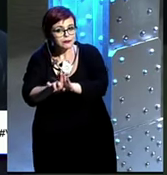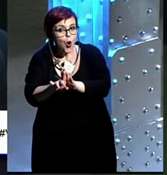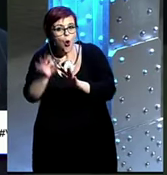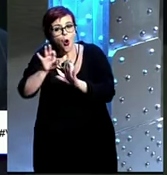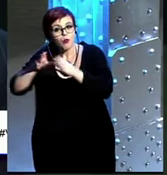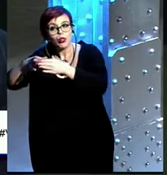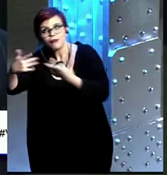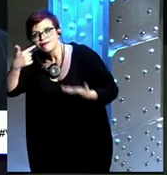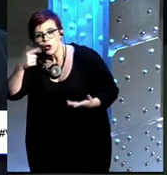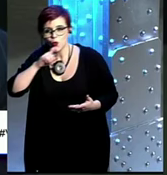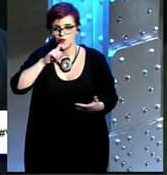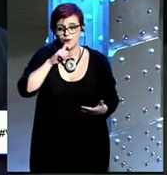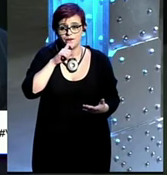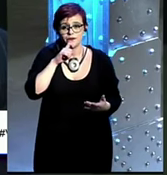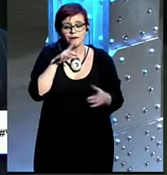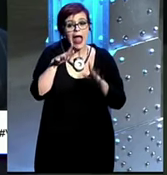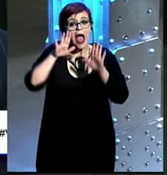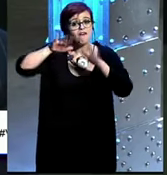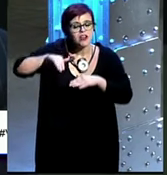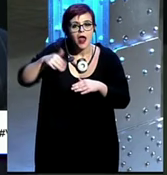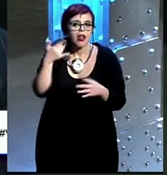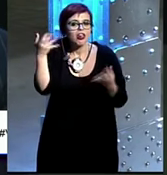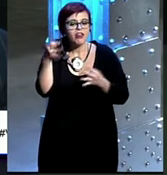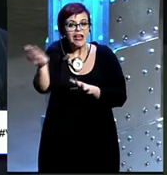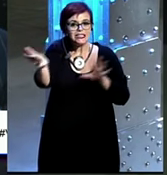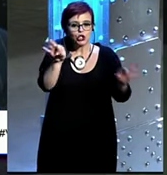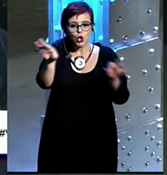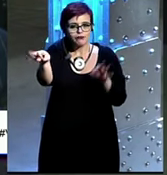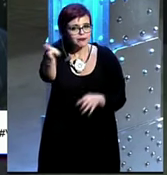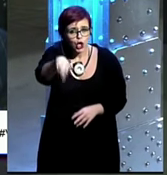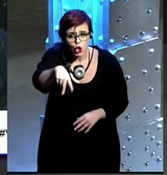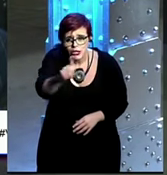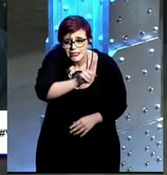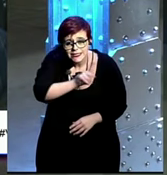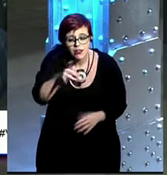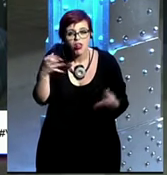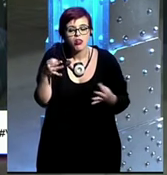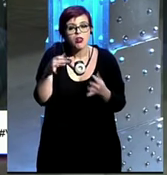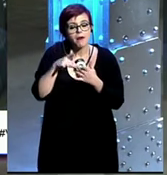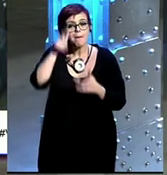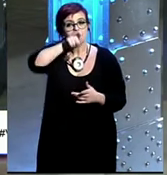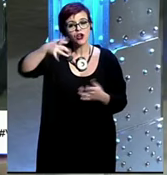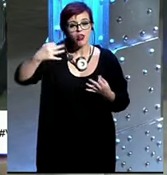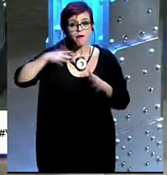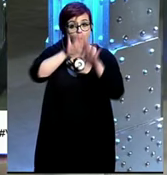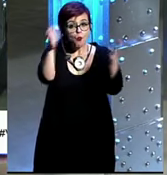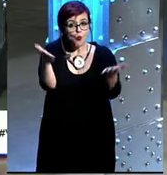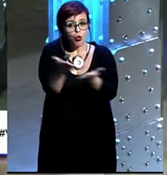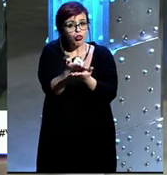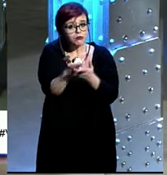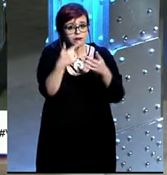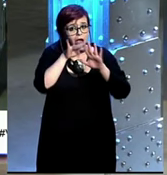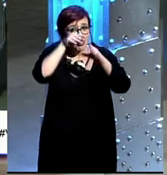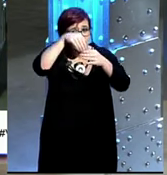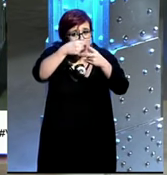última instancia no es una cosa u otra. Hay mucha gente que tiene que desempeñar un papel enorme en este mundo de